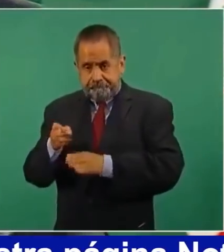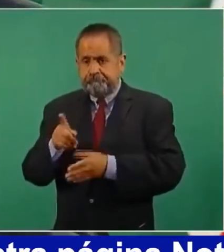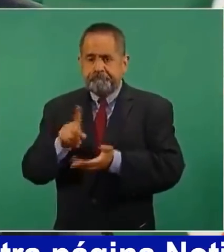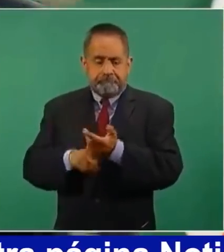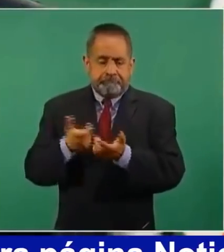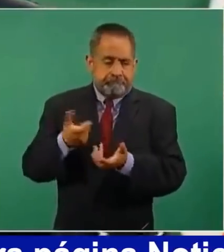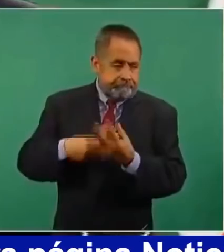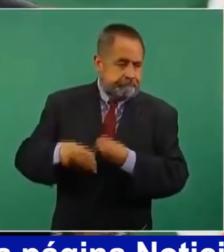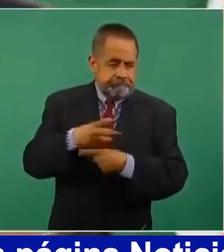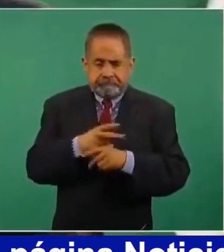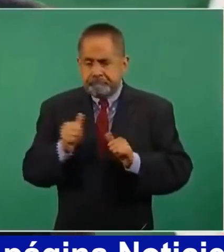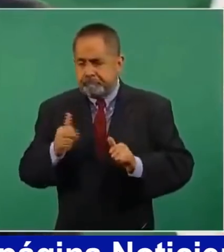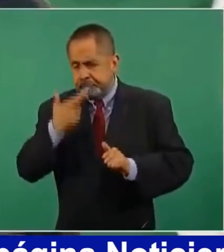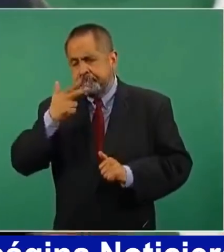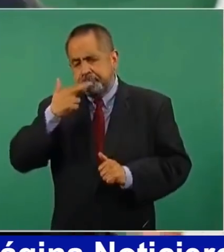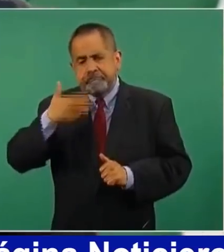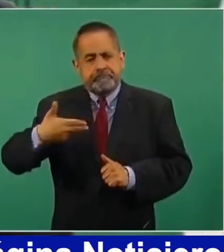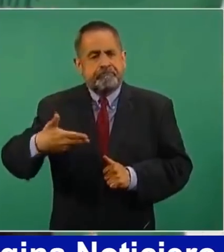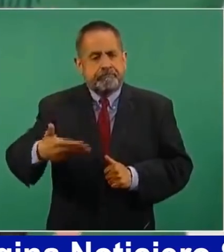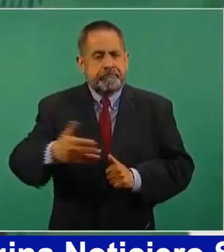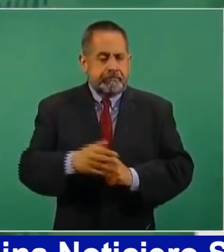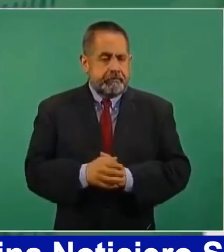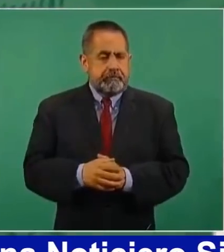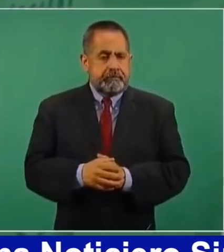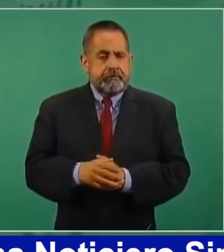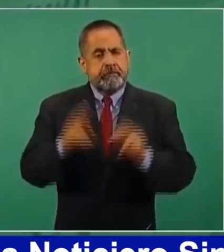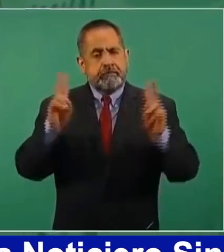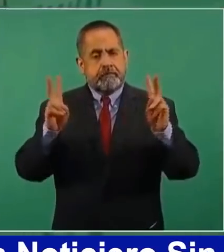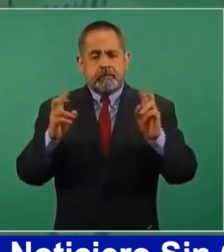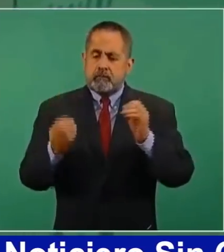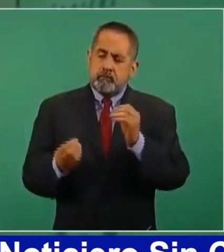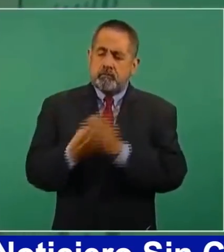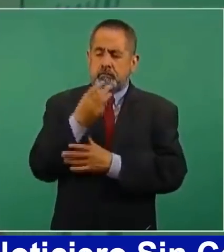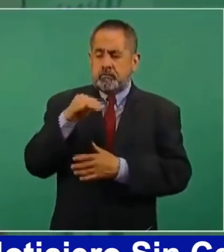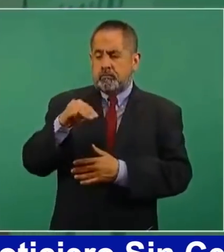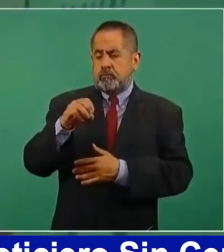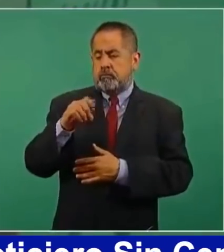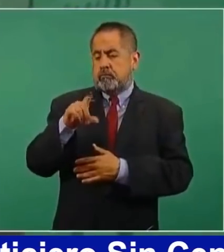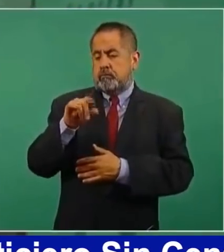enfrentar problemas. El nuevo modelo económico nuestro